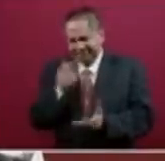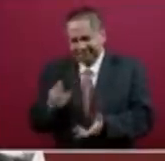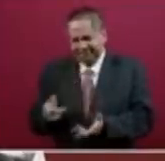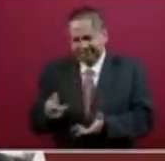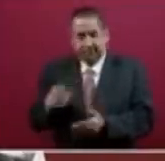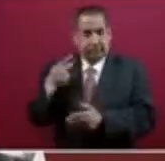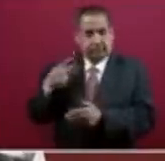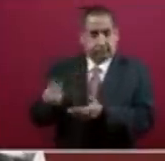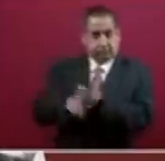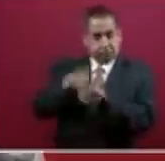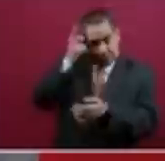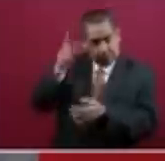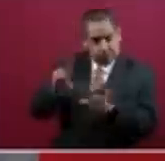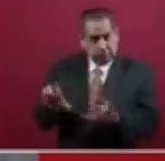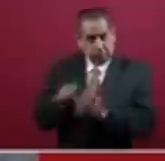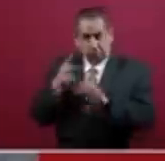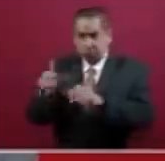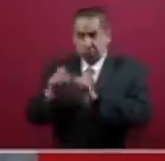propio.